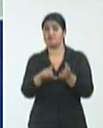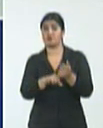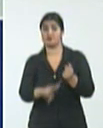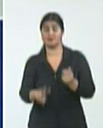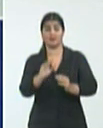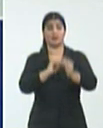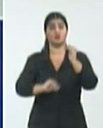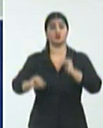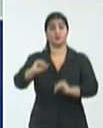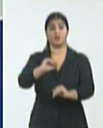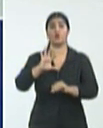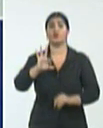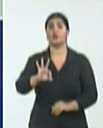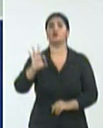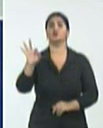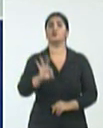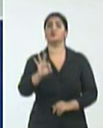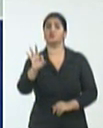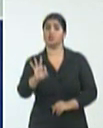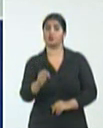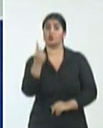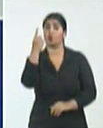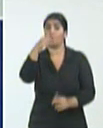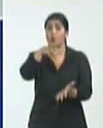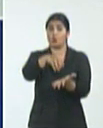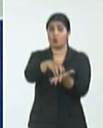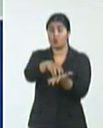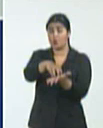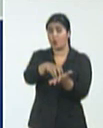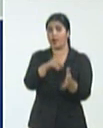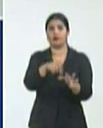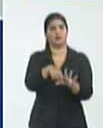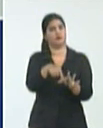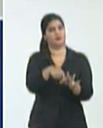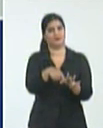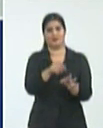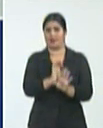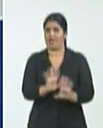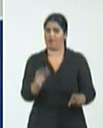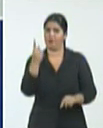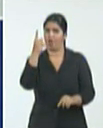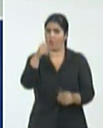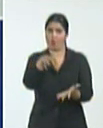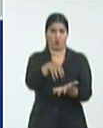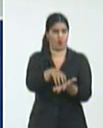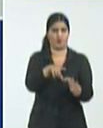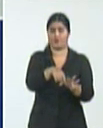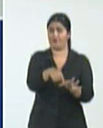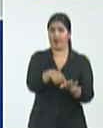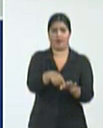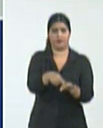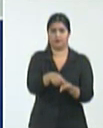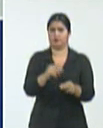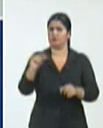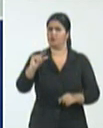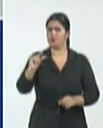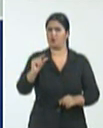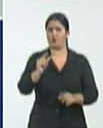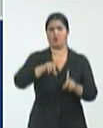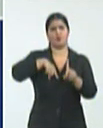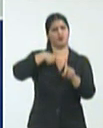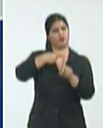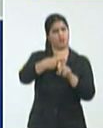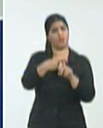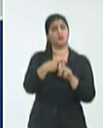8%, excepto, como es natural, el territorio del municipio especial Isla de la Juventud, y por encima